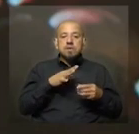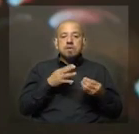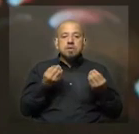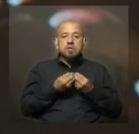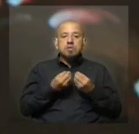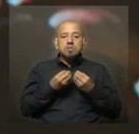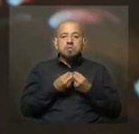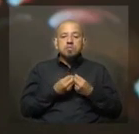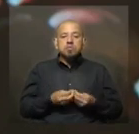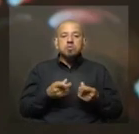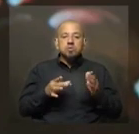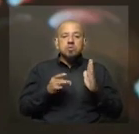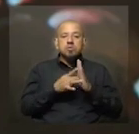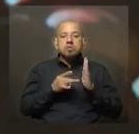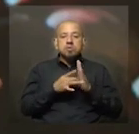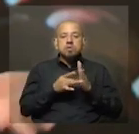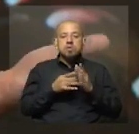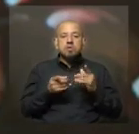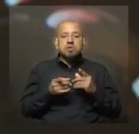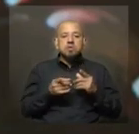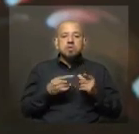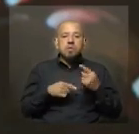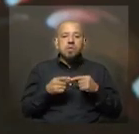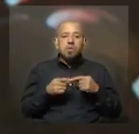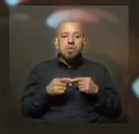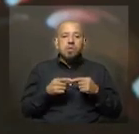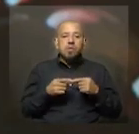es lo que está con buena calidad. En fin,